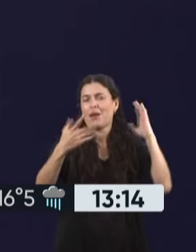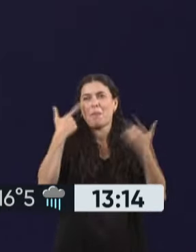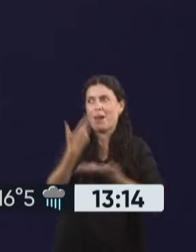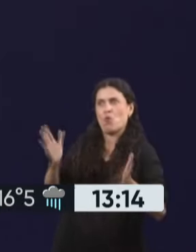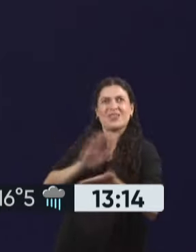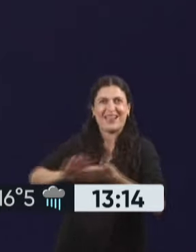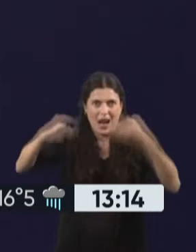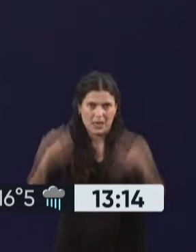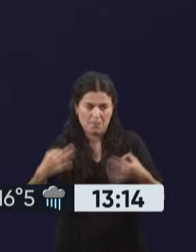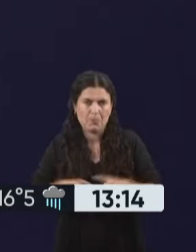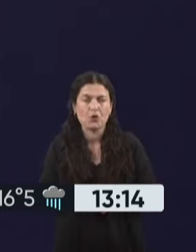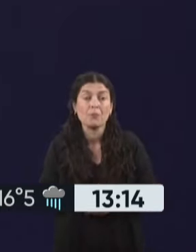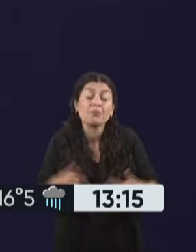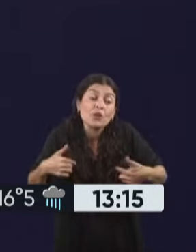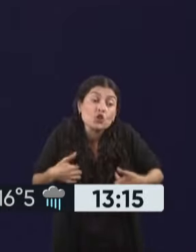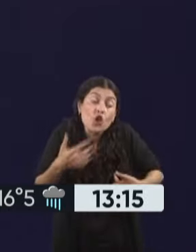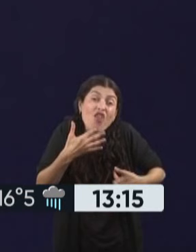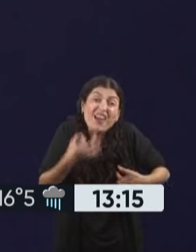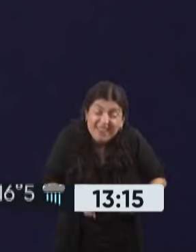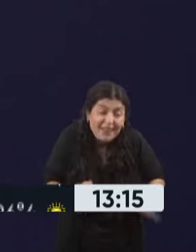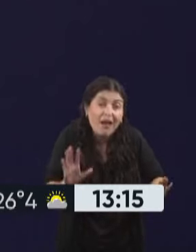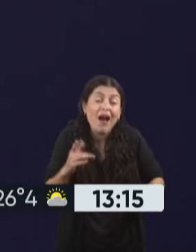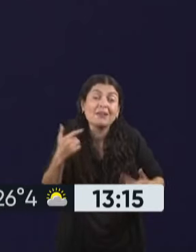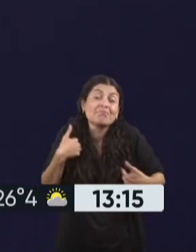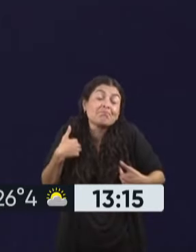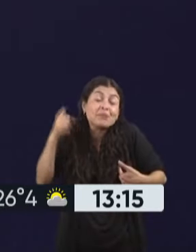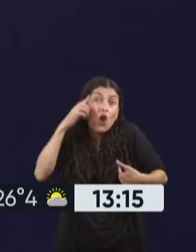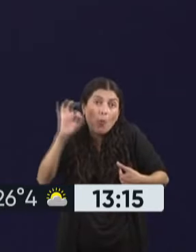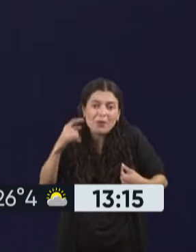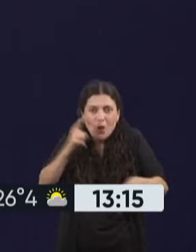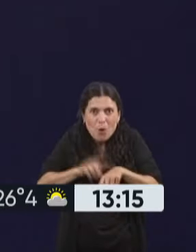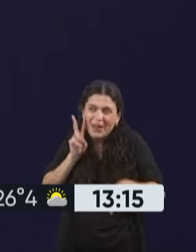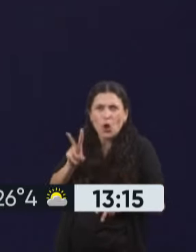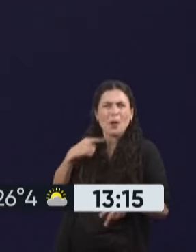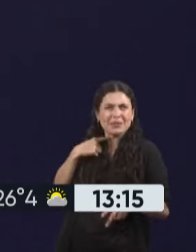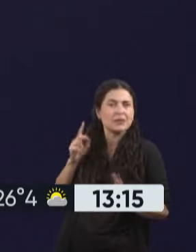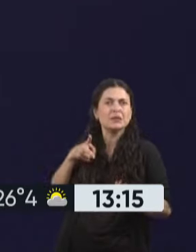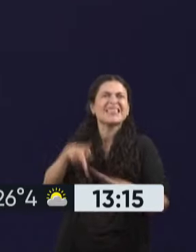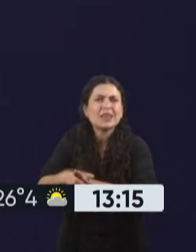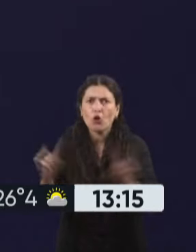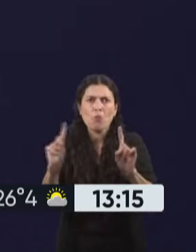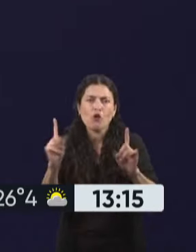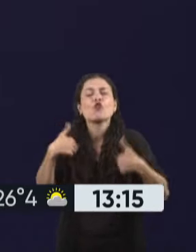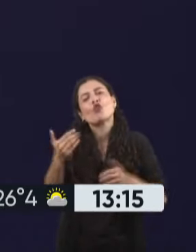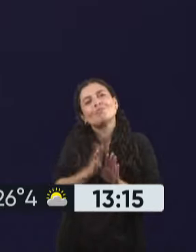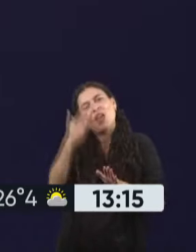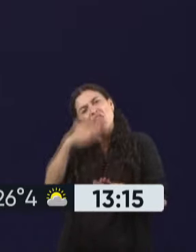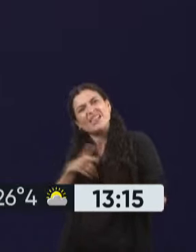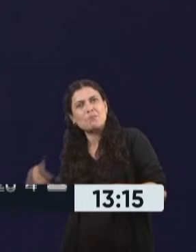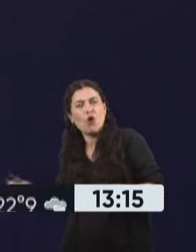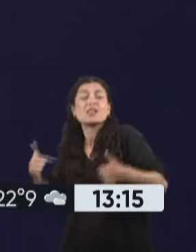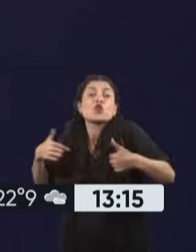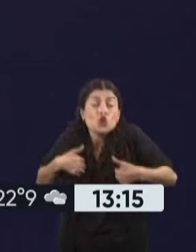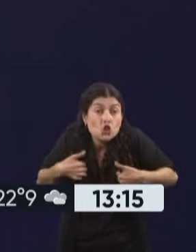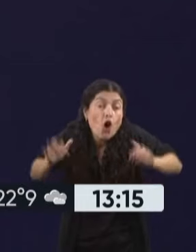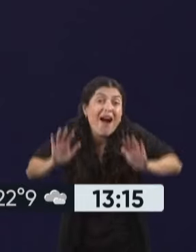A mí la verdad es que yo hubiese preferido explicar después si surgía alguna diferencia con lo que conceptualmente estaba